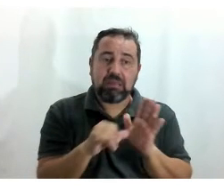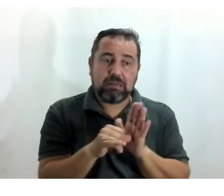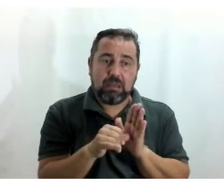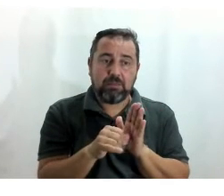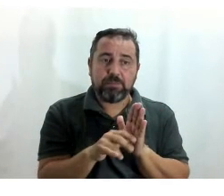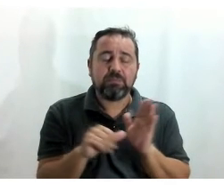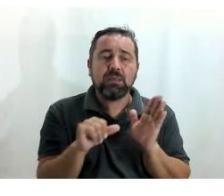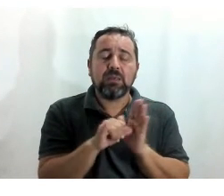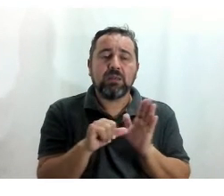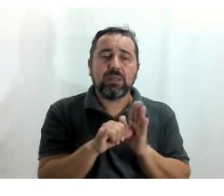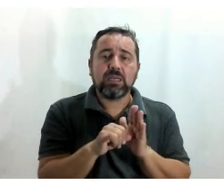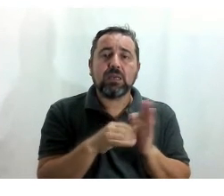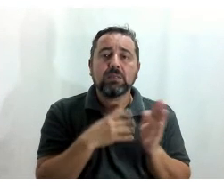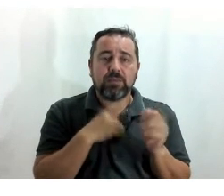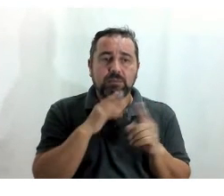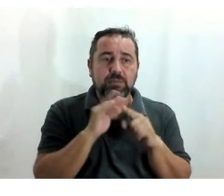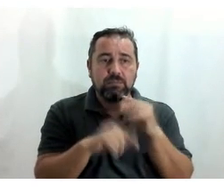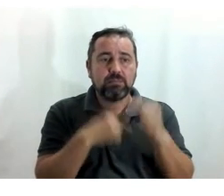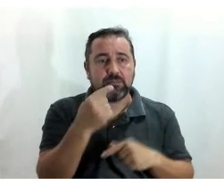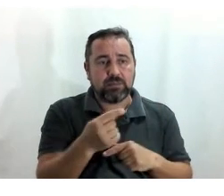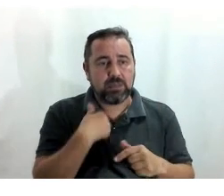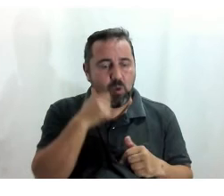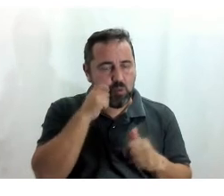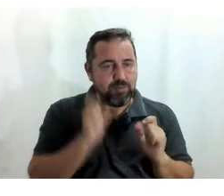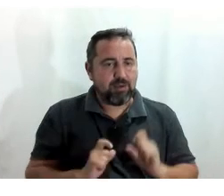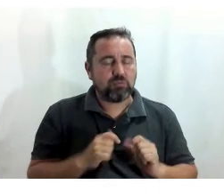cerca de poder dar el salto hacia humano.